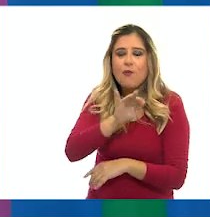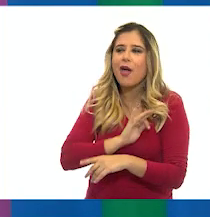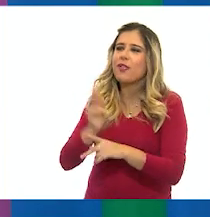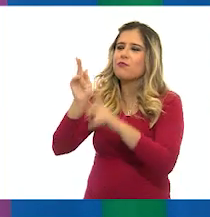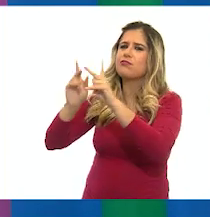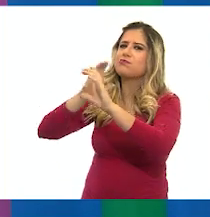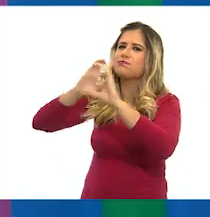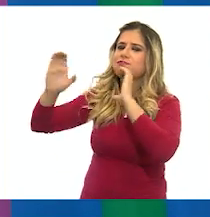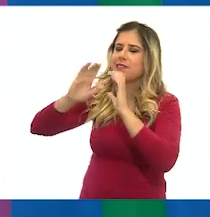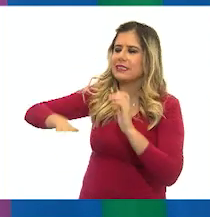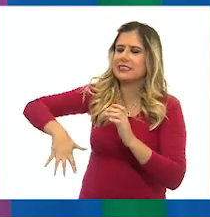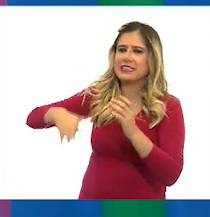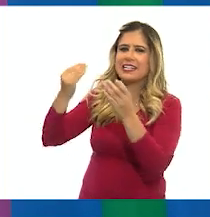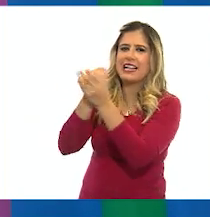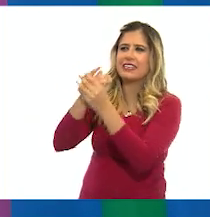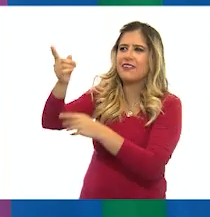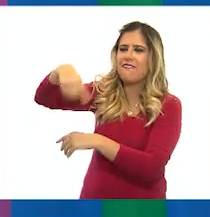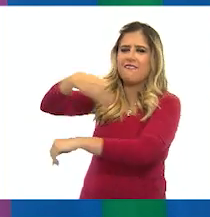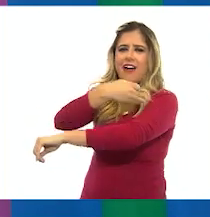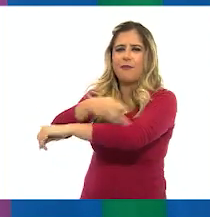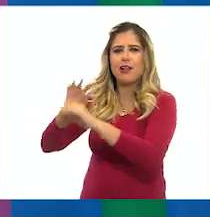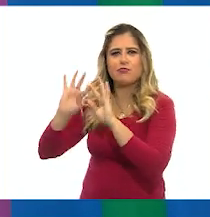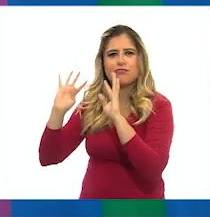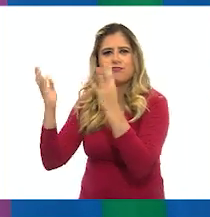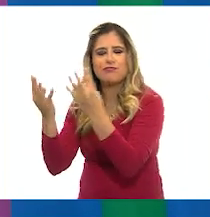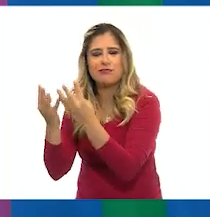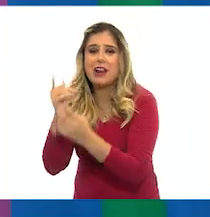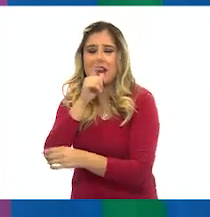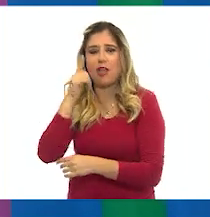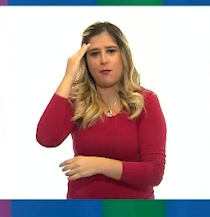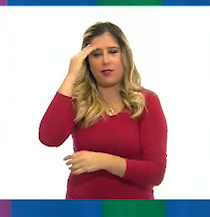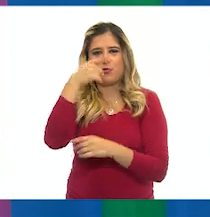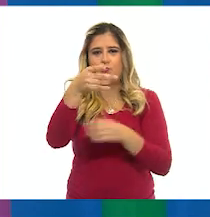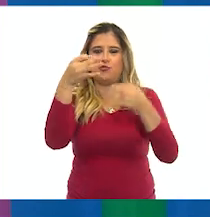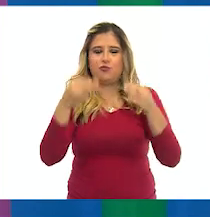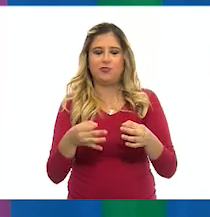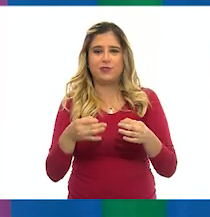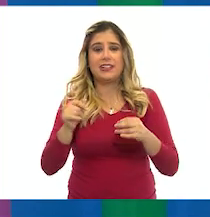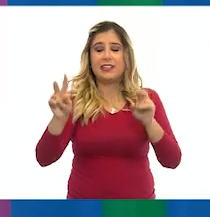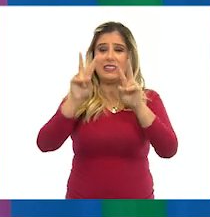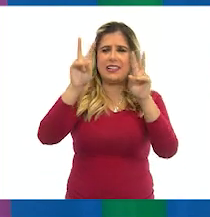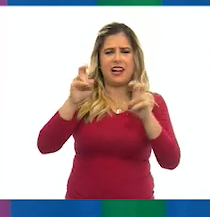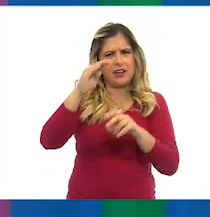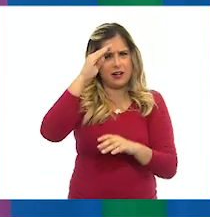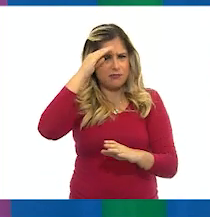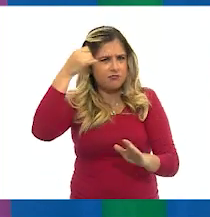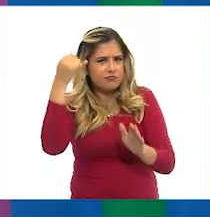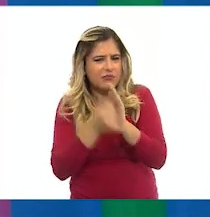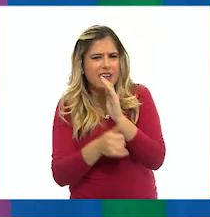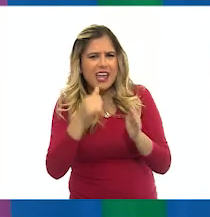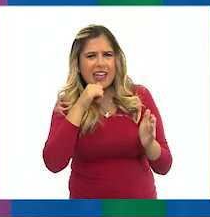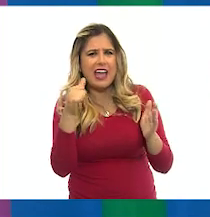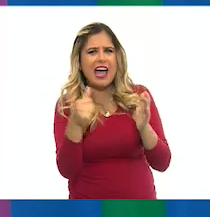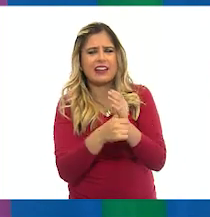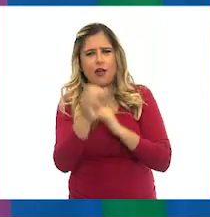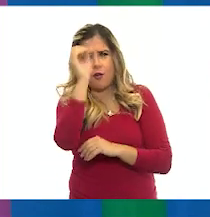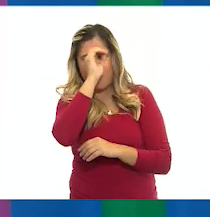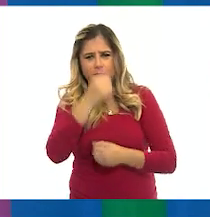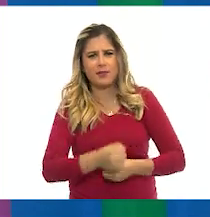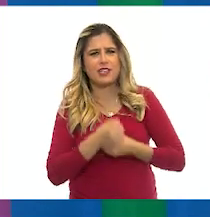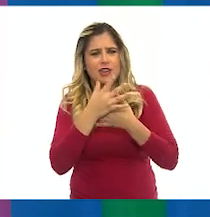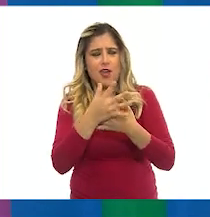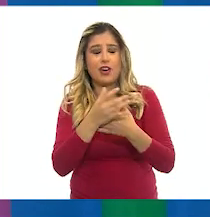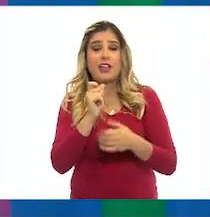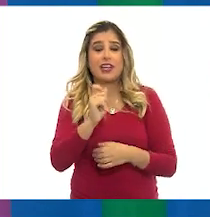familia en tu lengua materna. Por hoy hemos terminado con reflexionando en torno a las particularidades de las cartas de opinión de